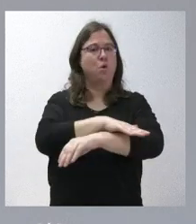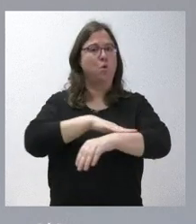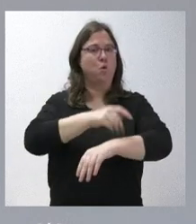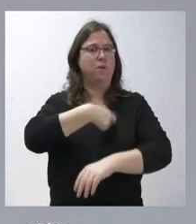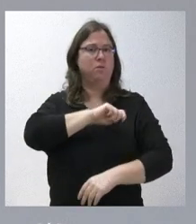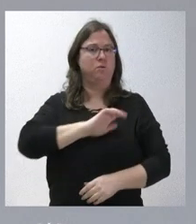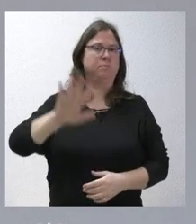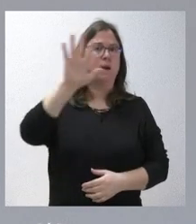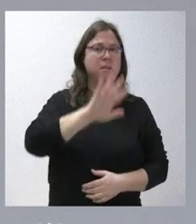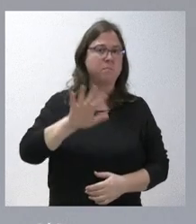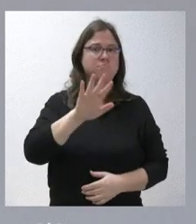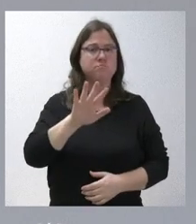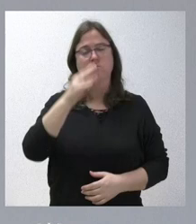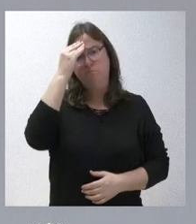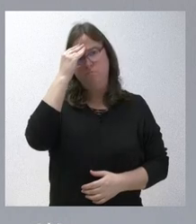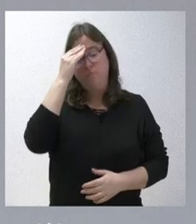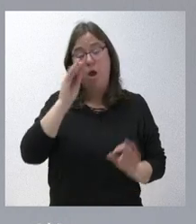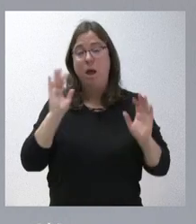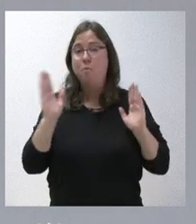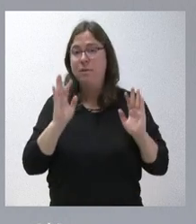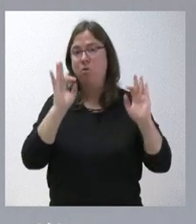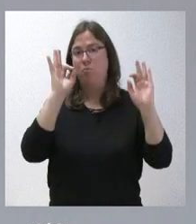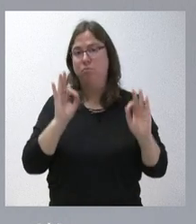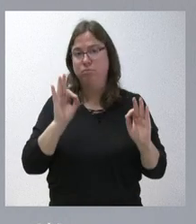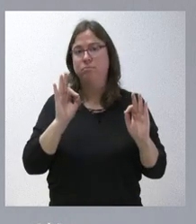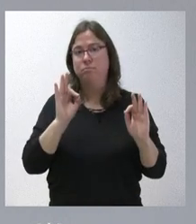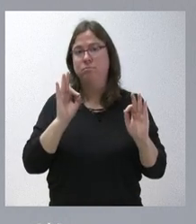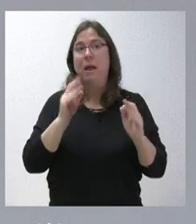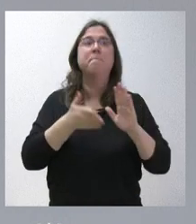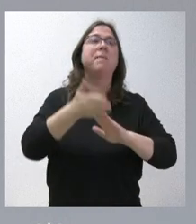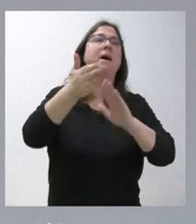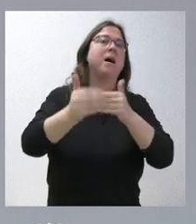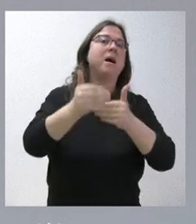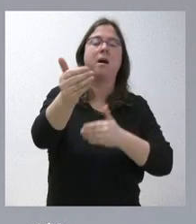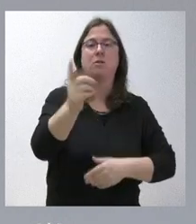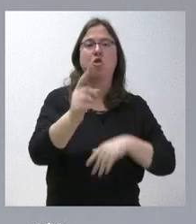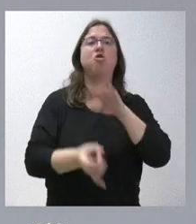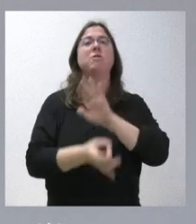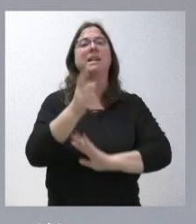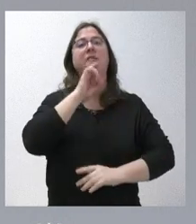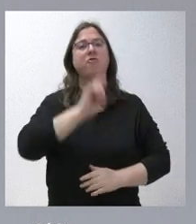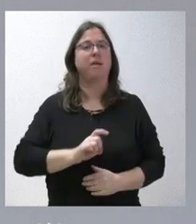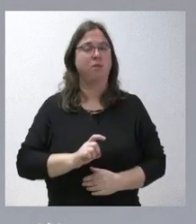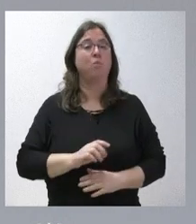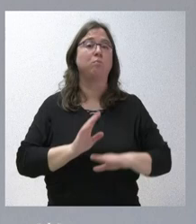creemos que es el momento oportuno y no puede ser más adelante para crear esta fundación porque una